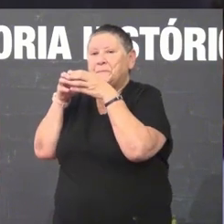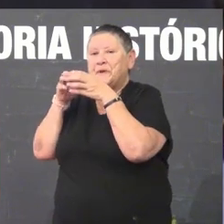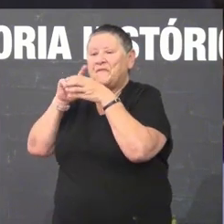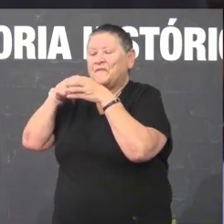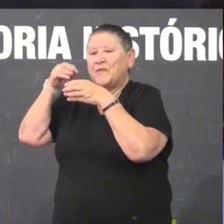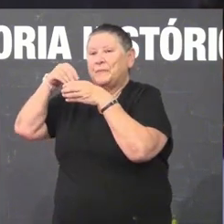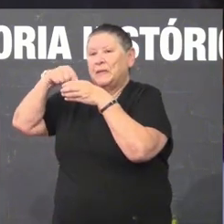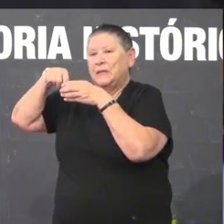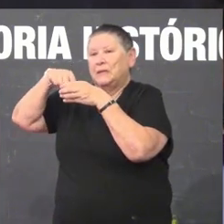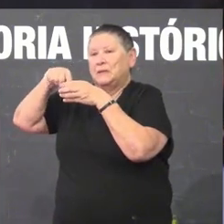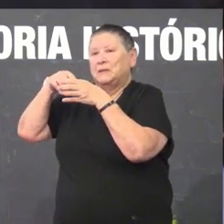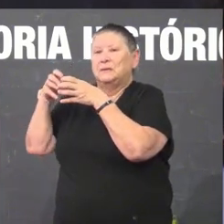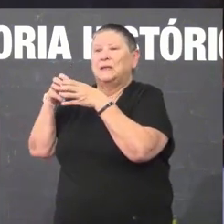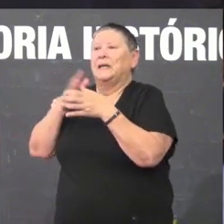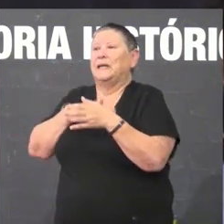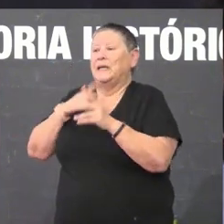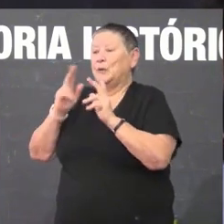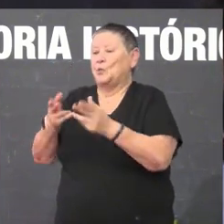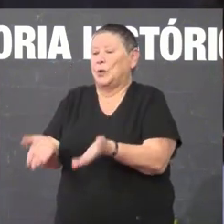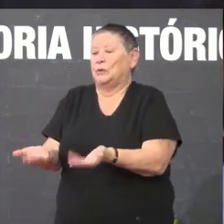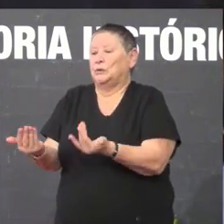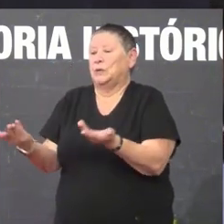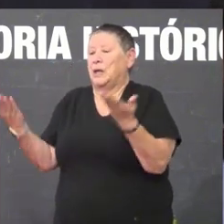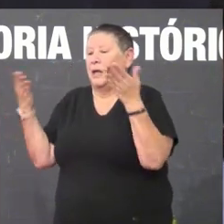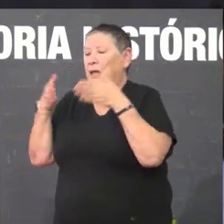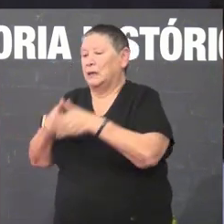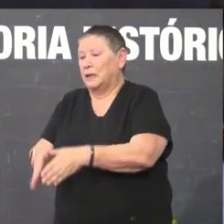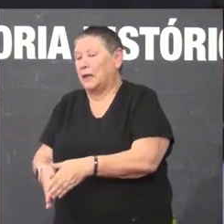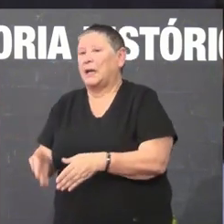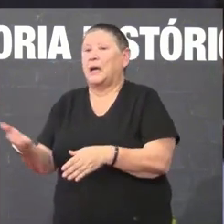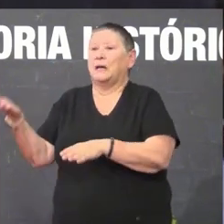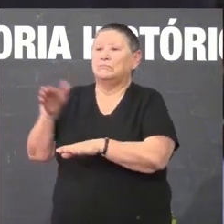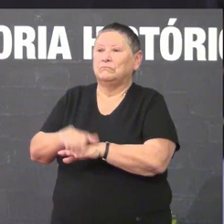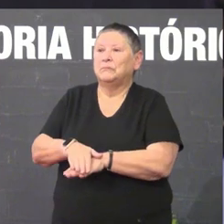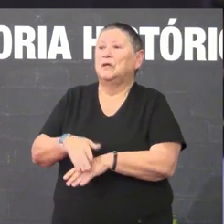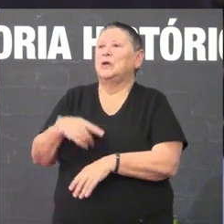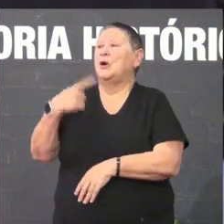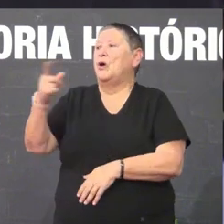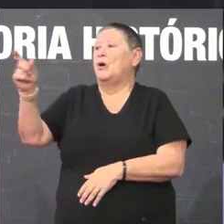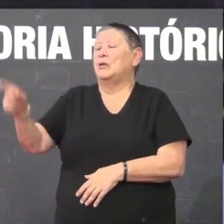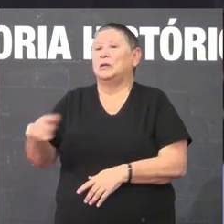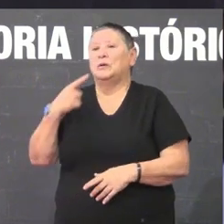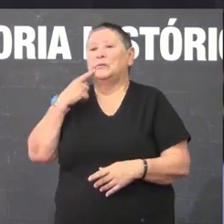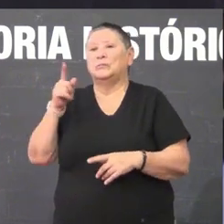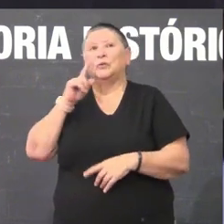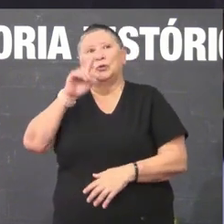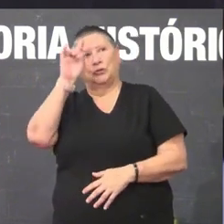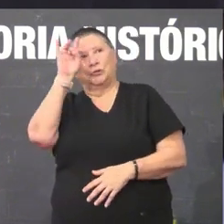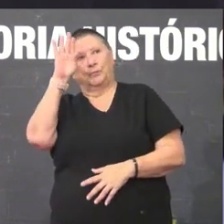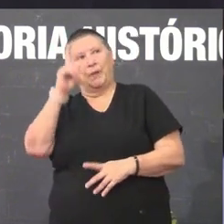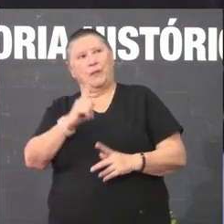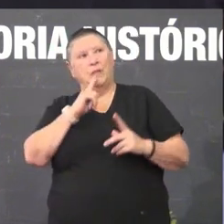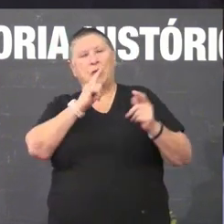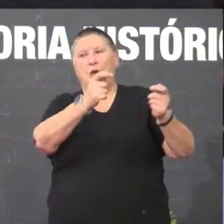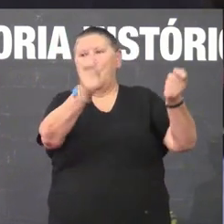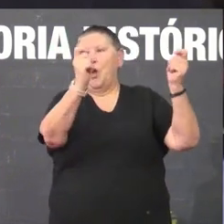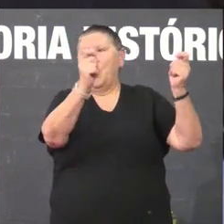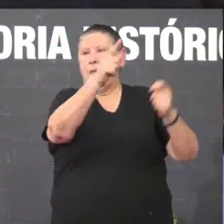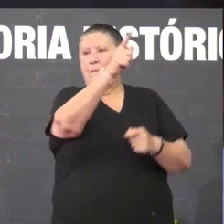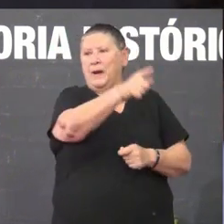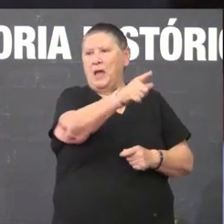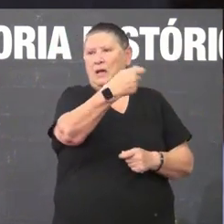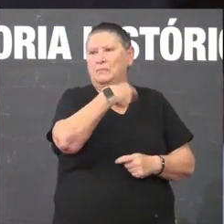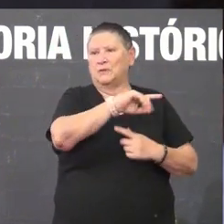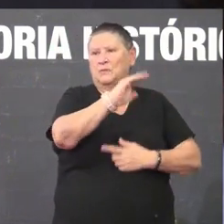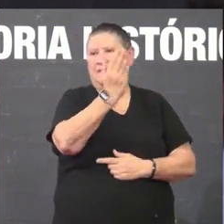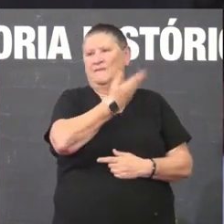enterrar dignamente a sus muertos o de unas víctimas a las que les ofende que se hagan homenajes a sus verdugos pero